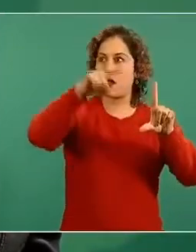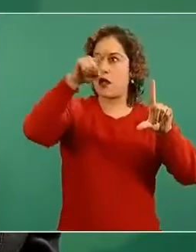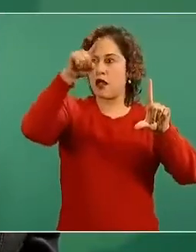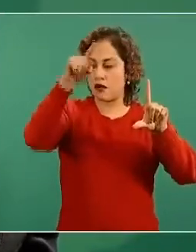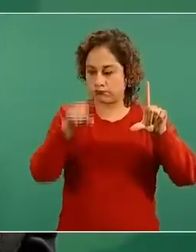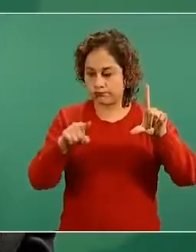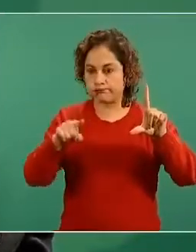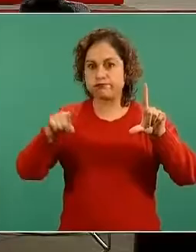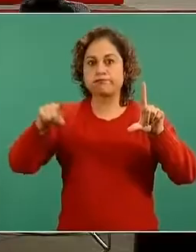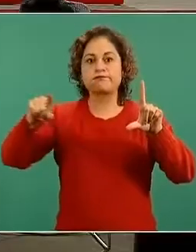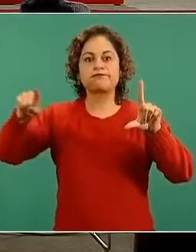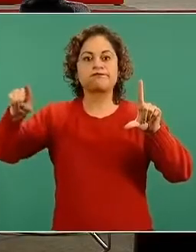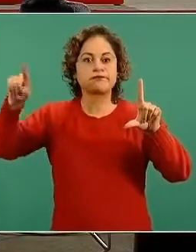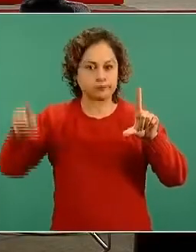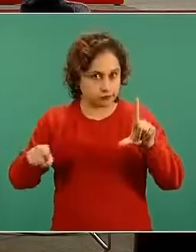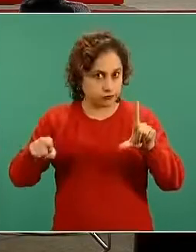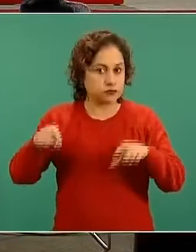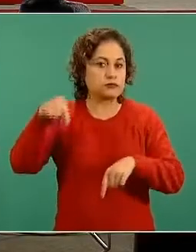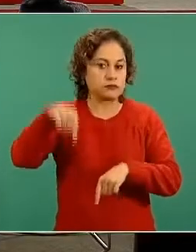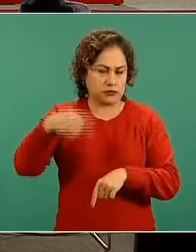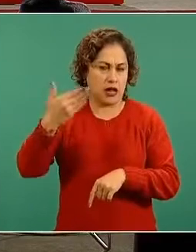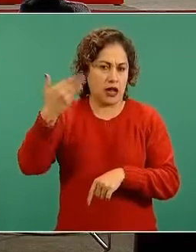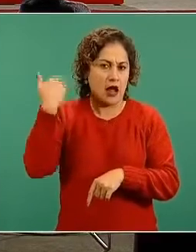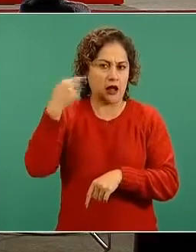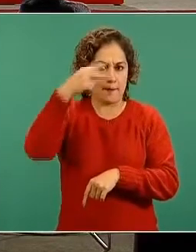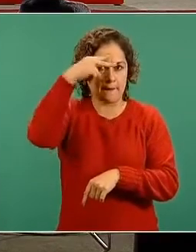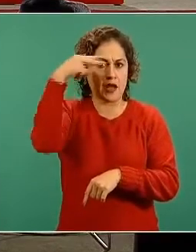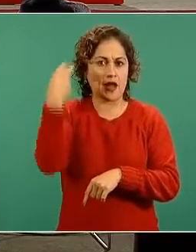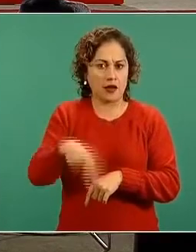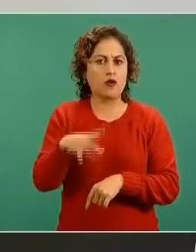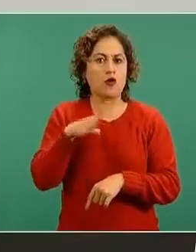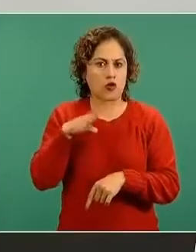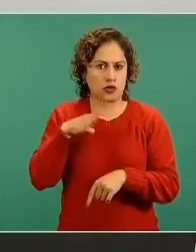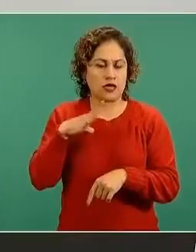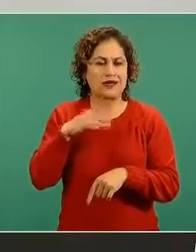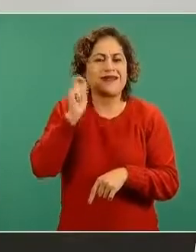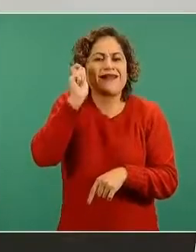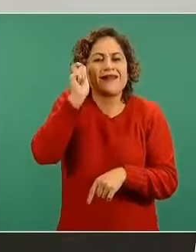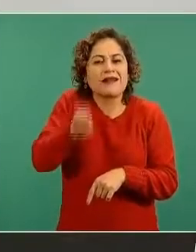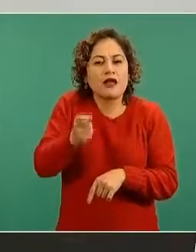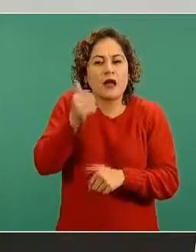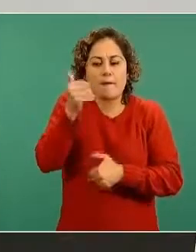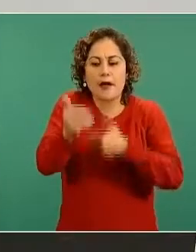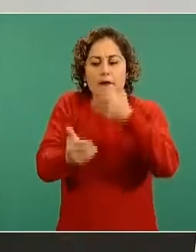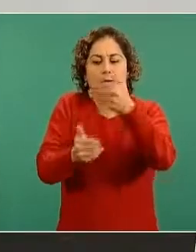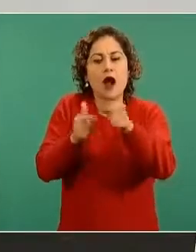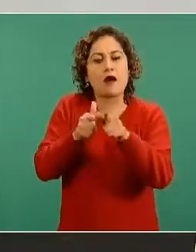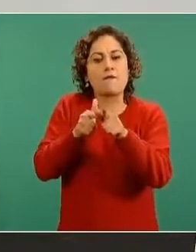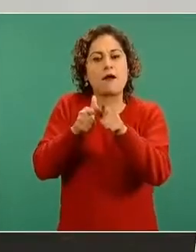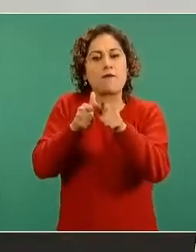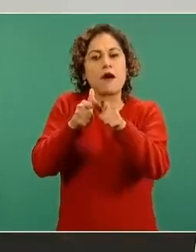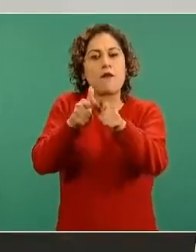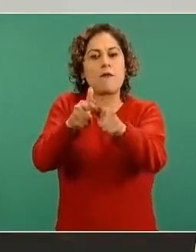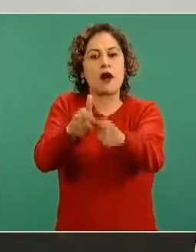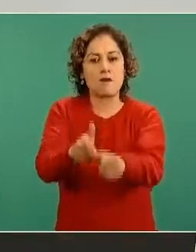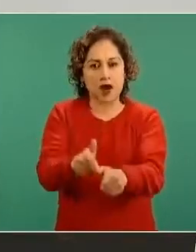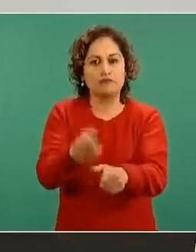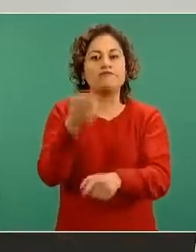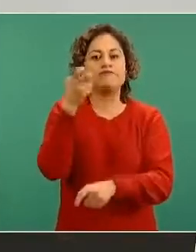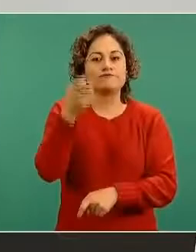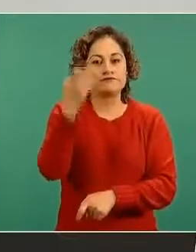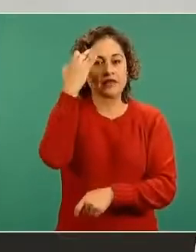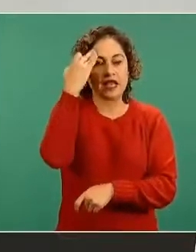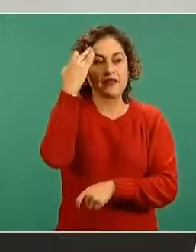curva aplanada como en México se tuvo, que es más larga, que tarda más tiempo en disminuir, y luego tendremos también